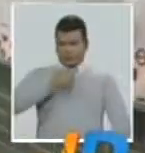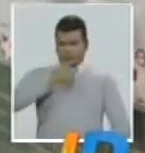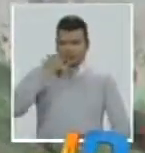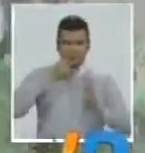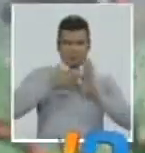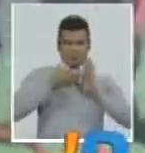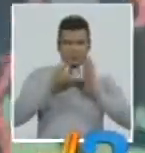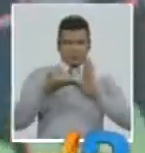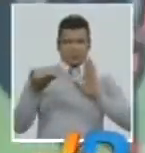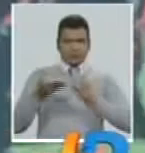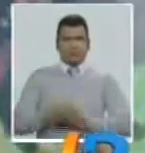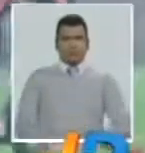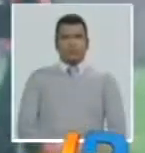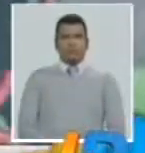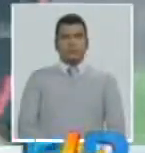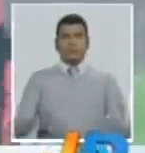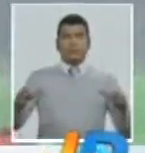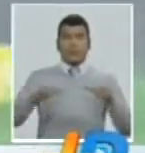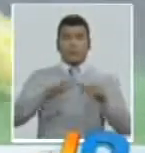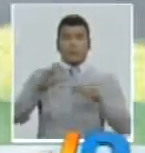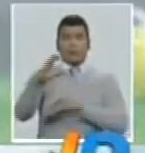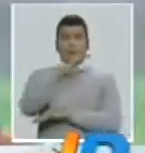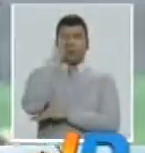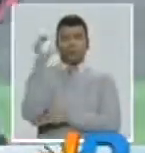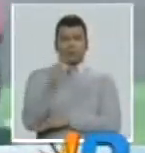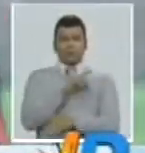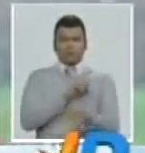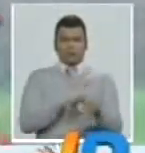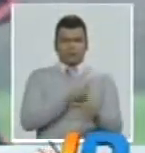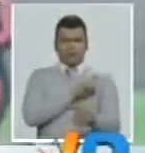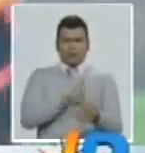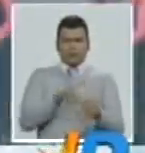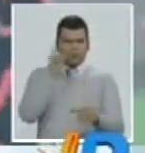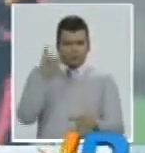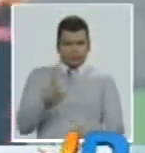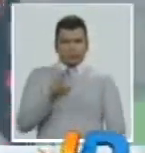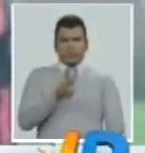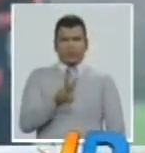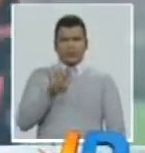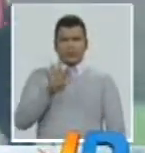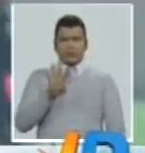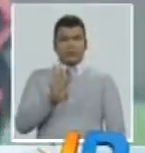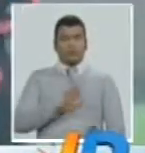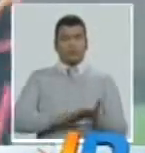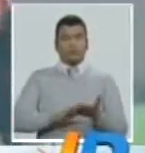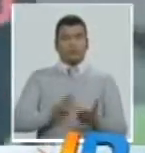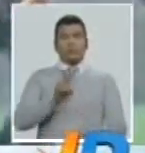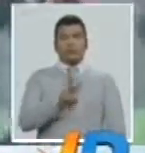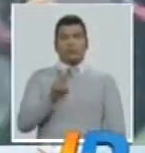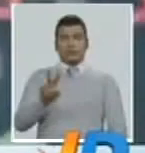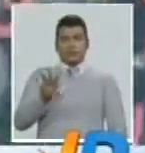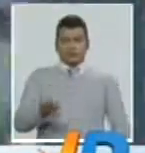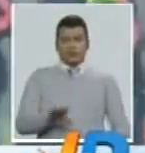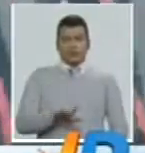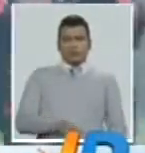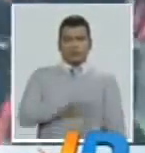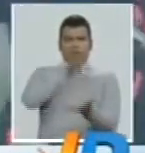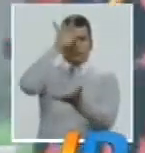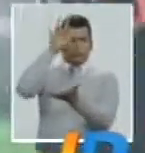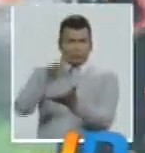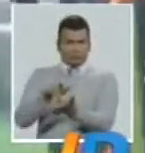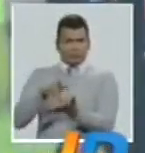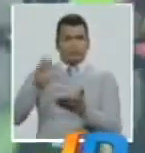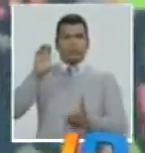crónica. La selección Colombia, integrada por 22 jugadores, se desplazó a Ljubljana sin Teófilo Gutiérrez y